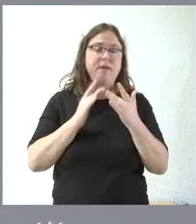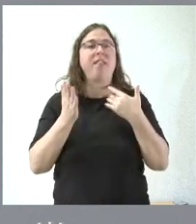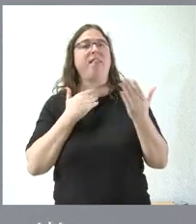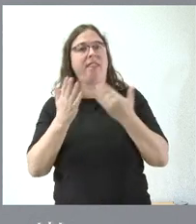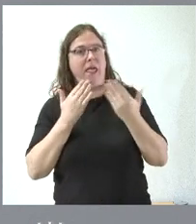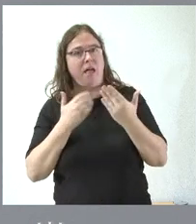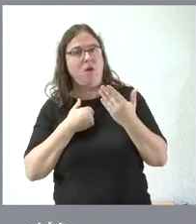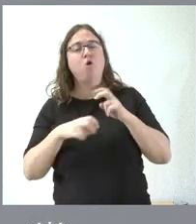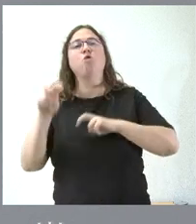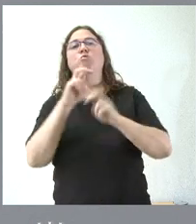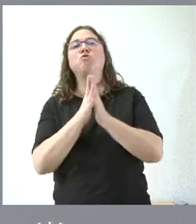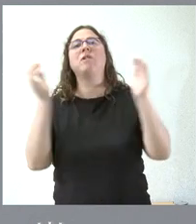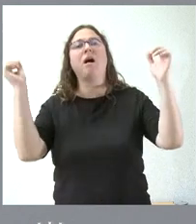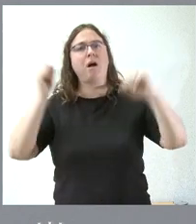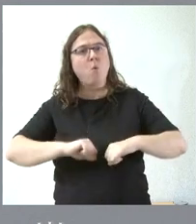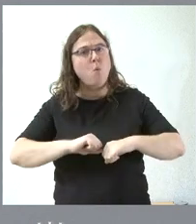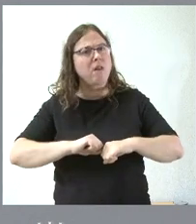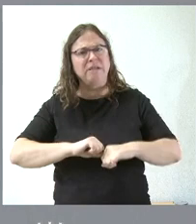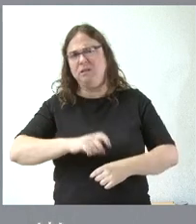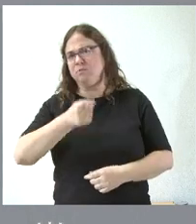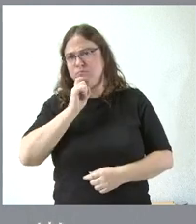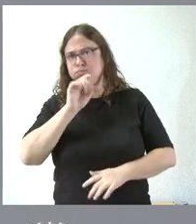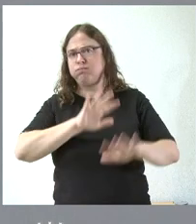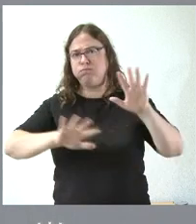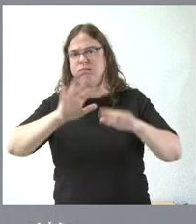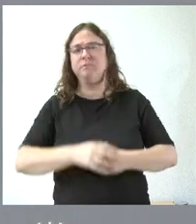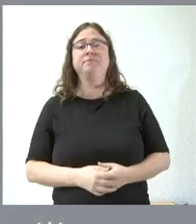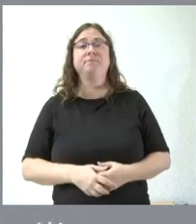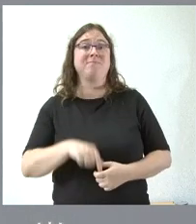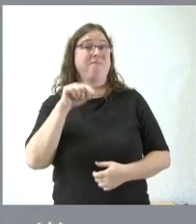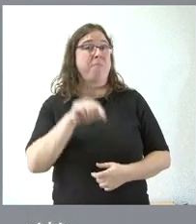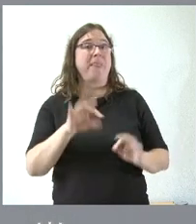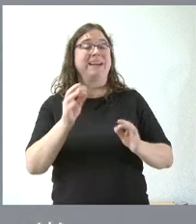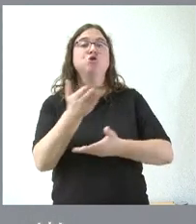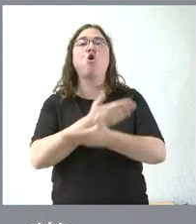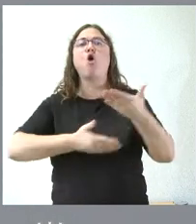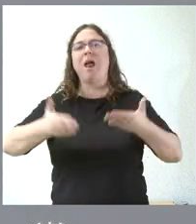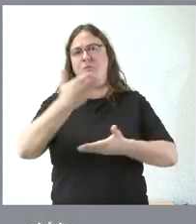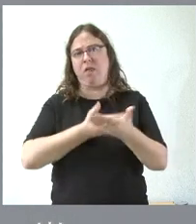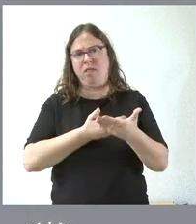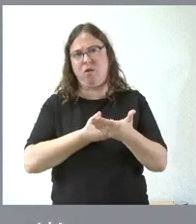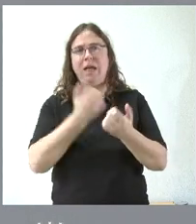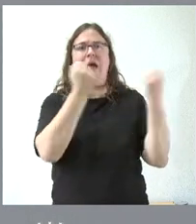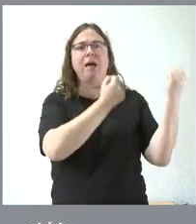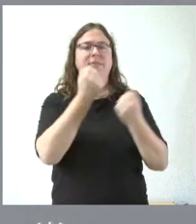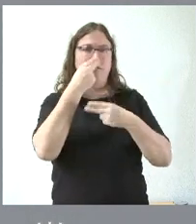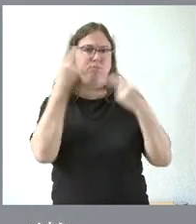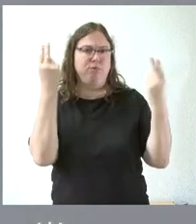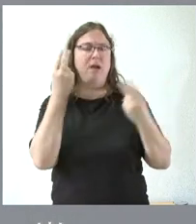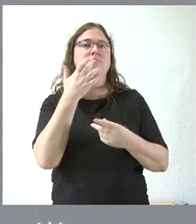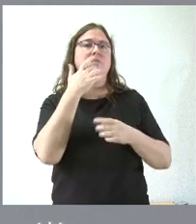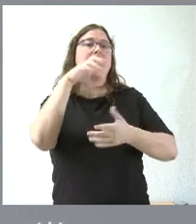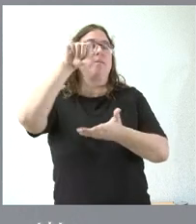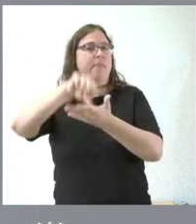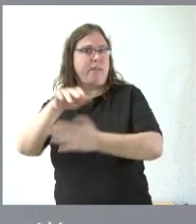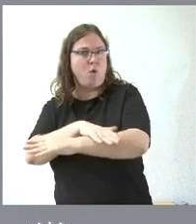de búsqueda de acuerdo que siempre es muy necesaria en este ámbito aquí lógicamente es una colaboración de muchas administraciones públicas la administración central del